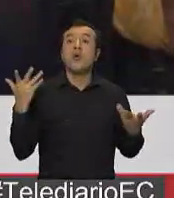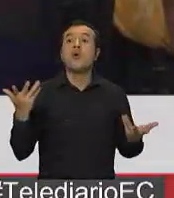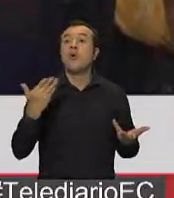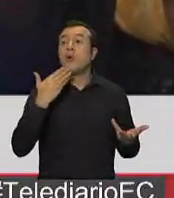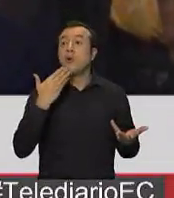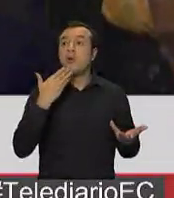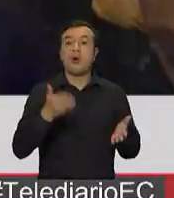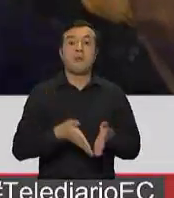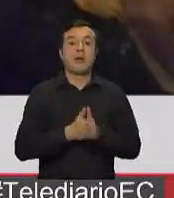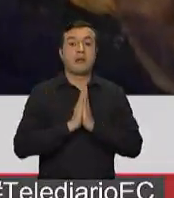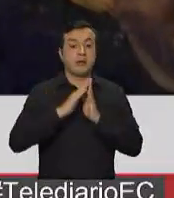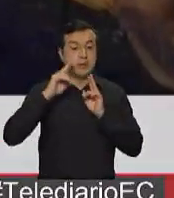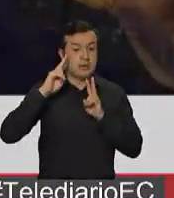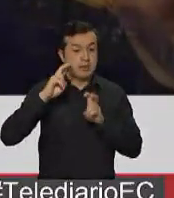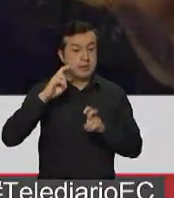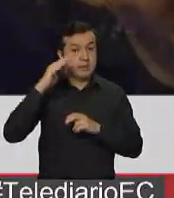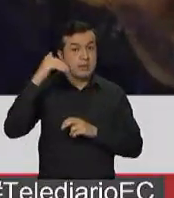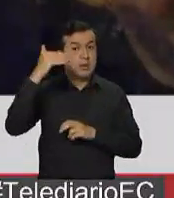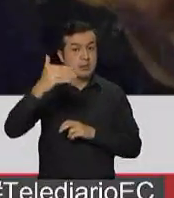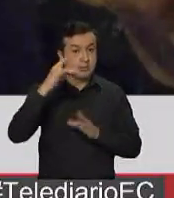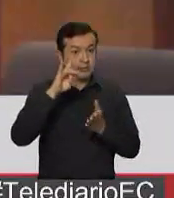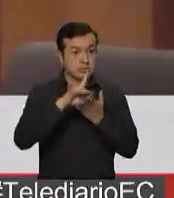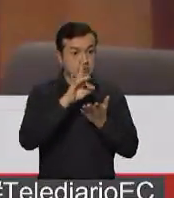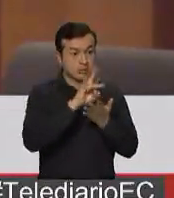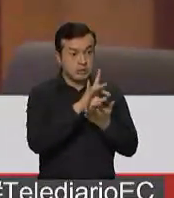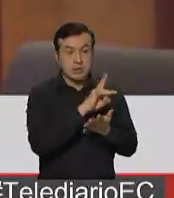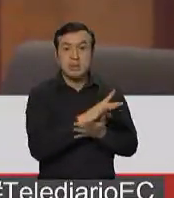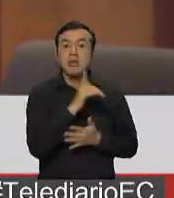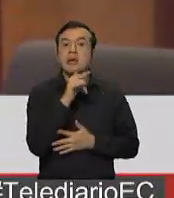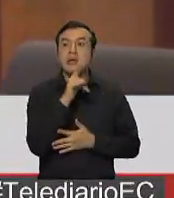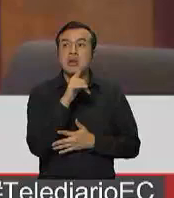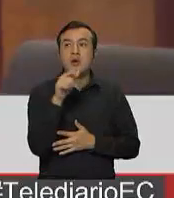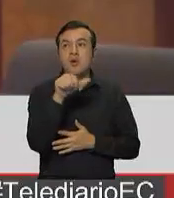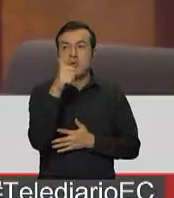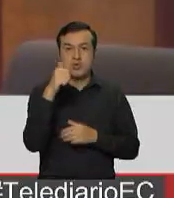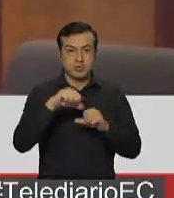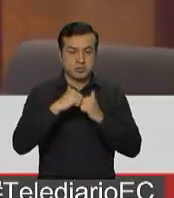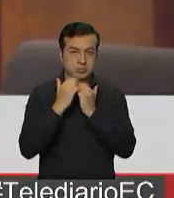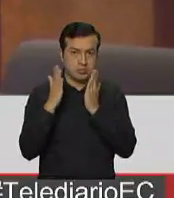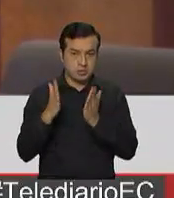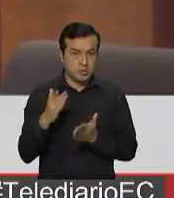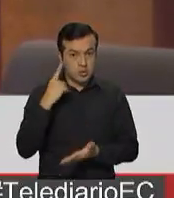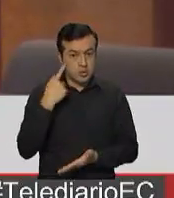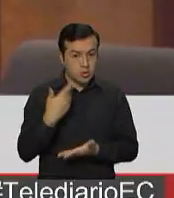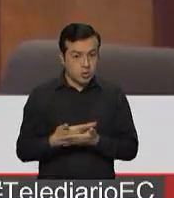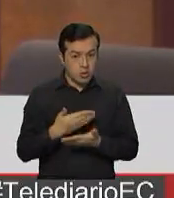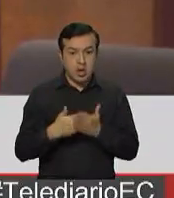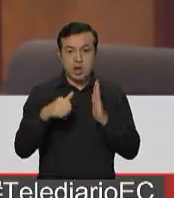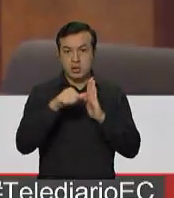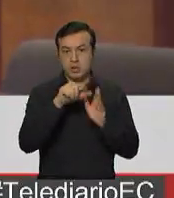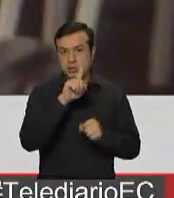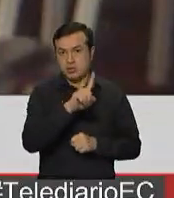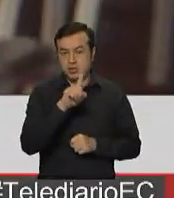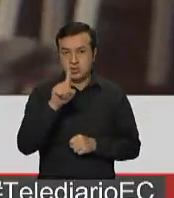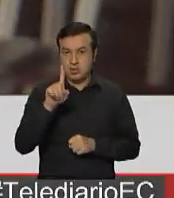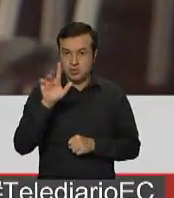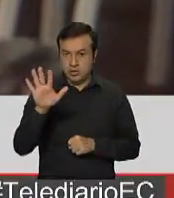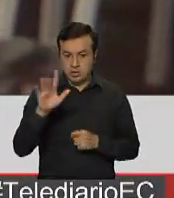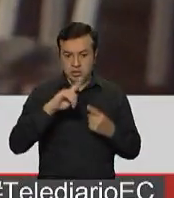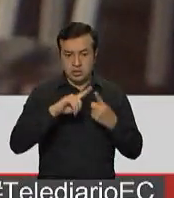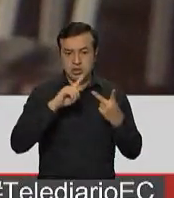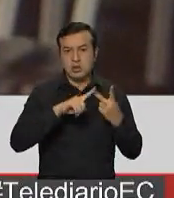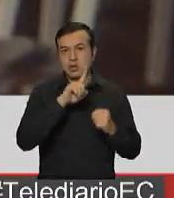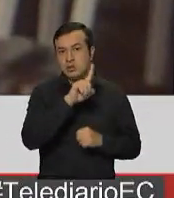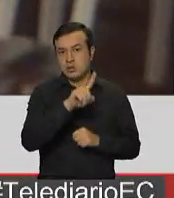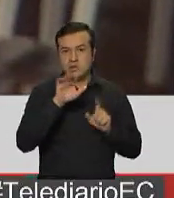una solicitud de investigación y posterior destitución por parte de otro legislador sustentado en los artículos 115 y 163